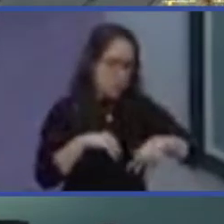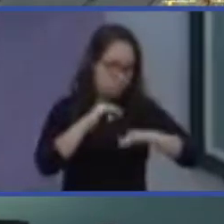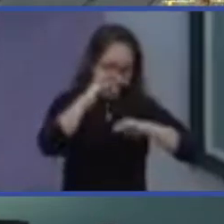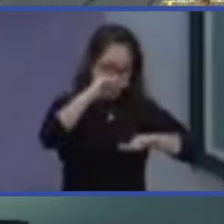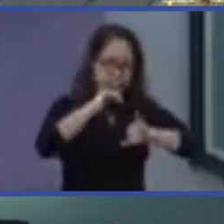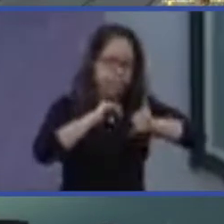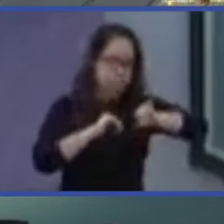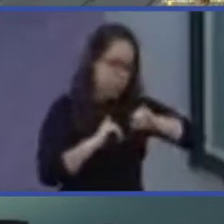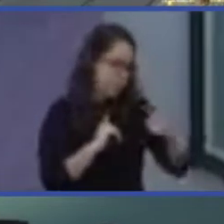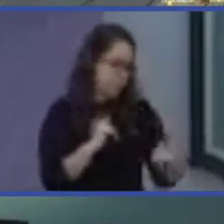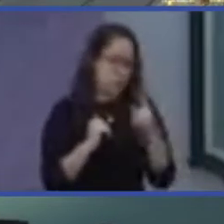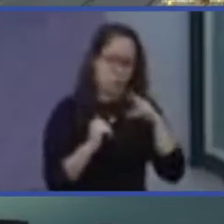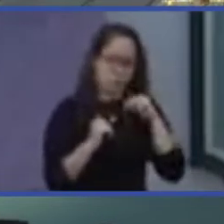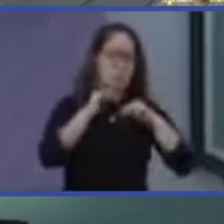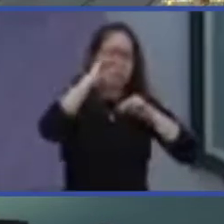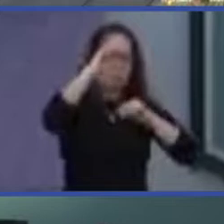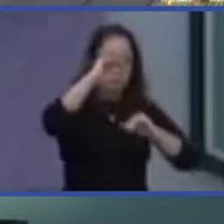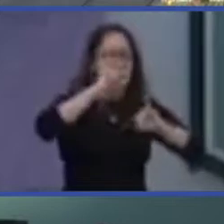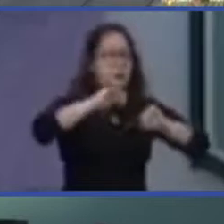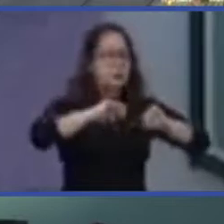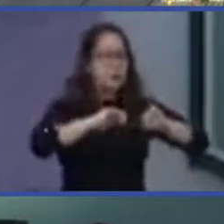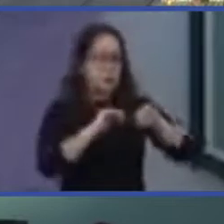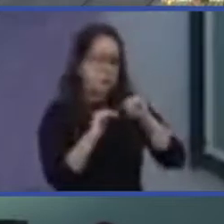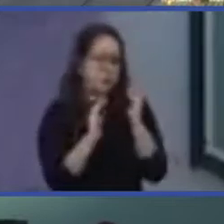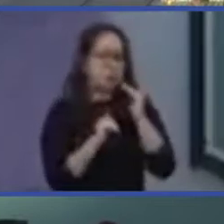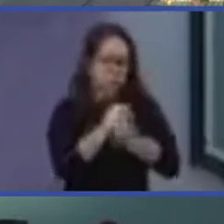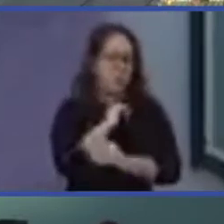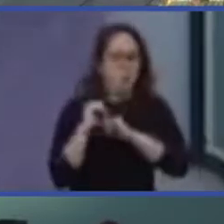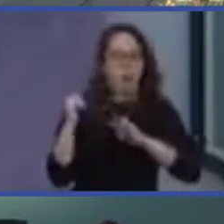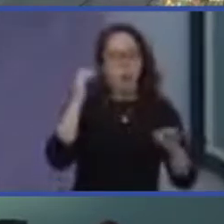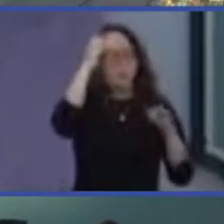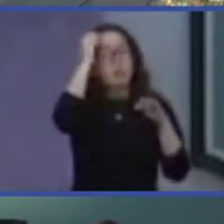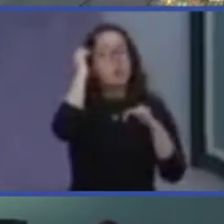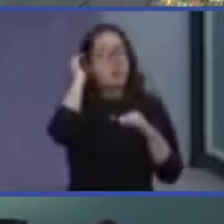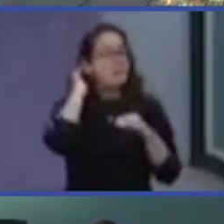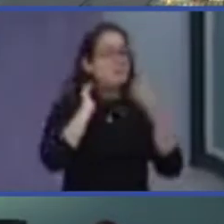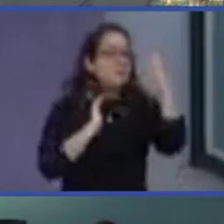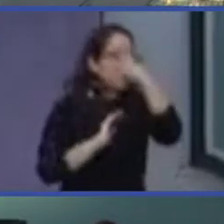se ve muy bonito porque sugiere el infinito también.